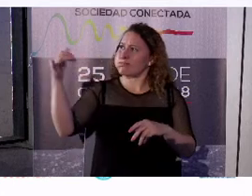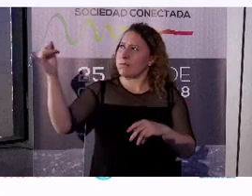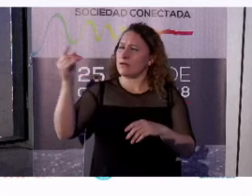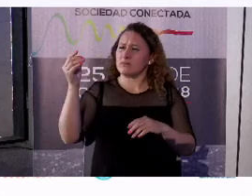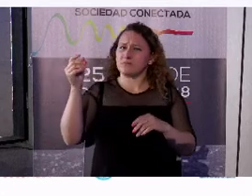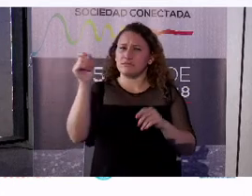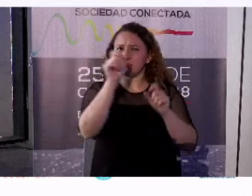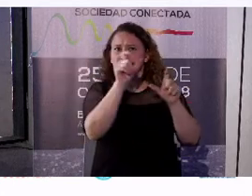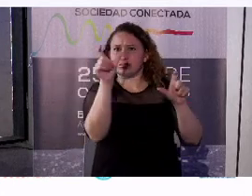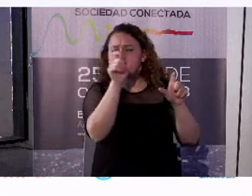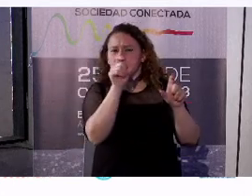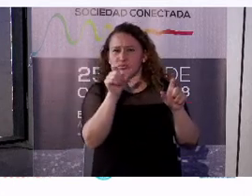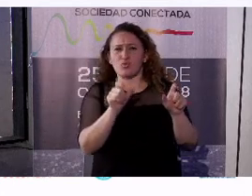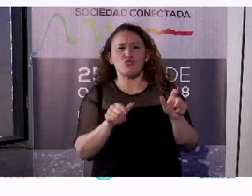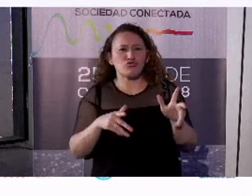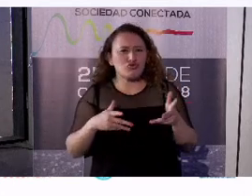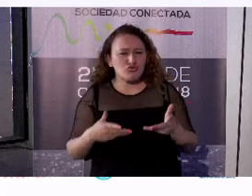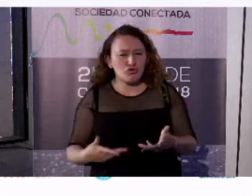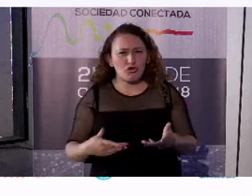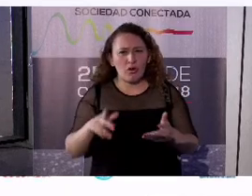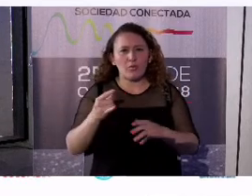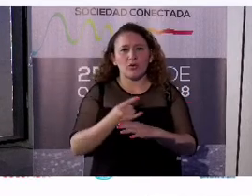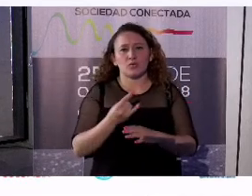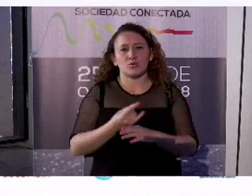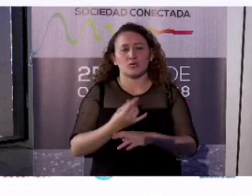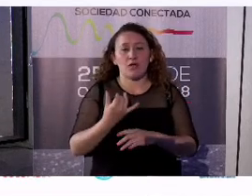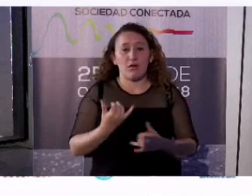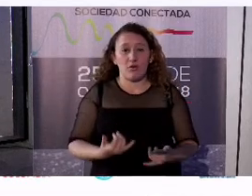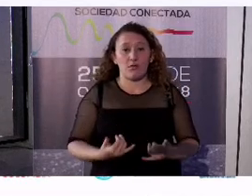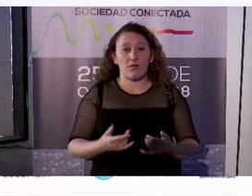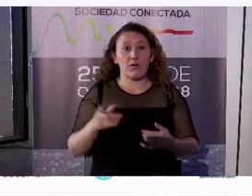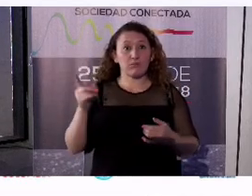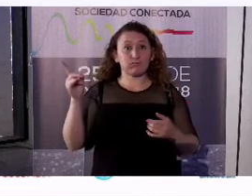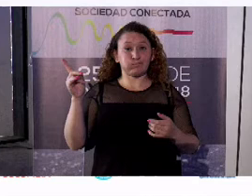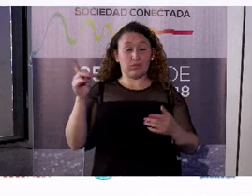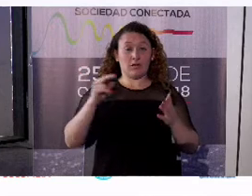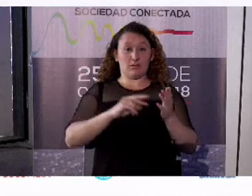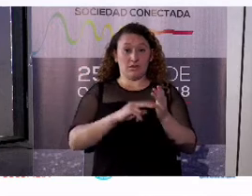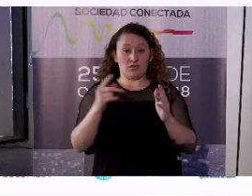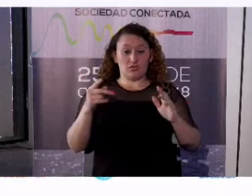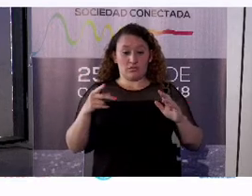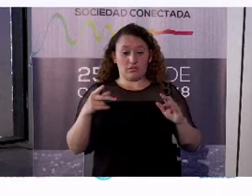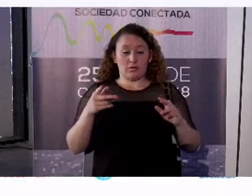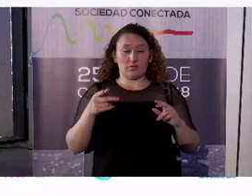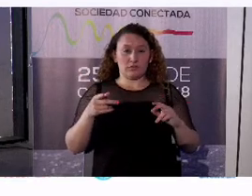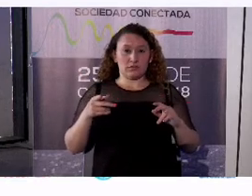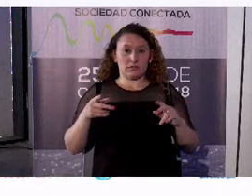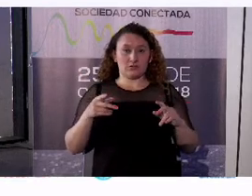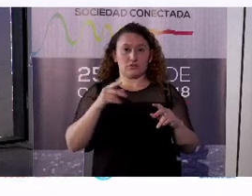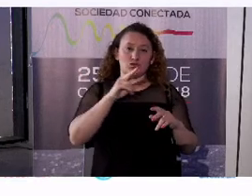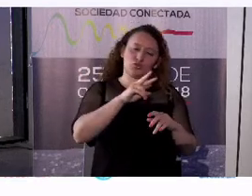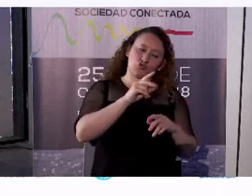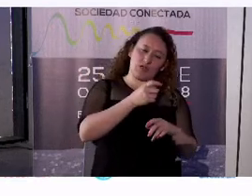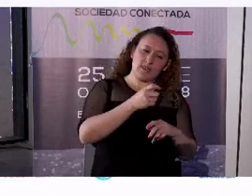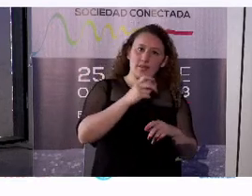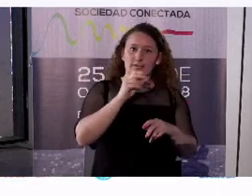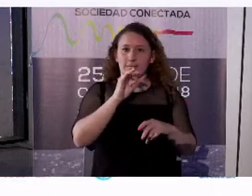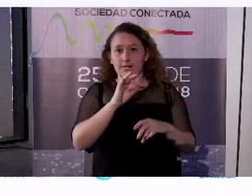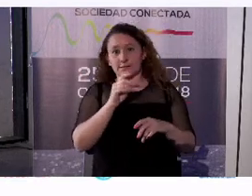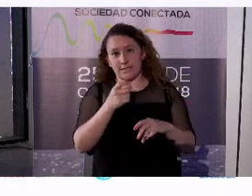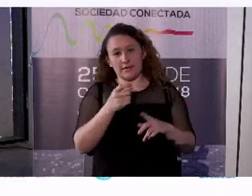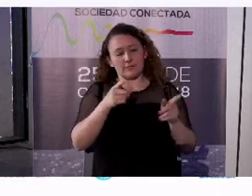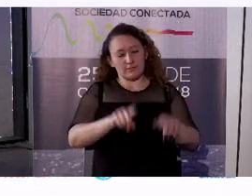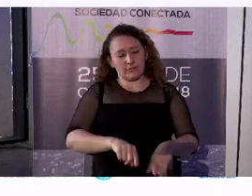distribución muy interesante de cómo se está utilizando el espectro tanto para las tecnologías 2g y 3g como para la 4G